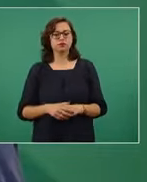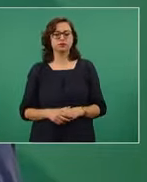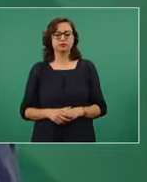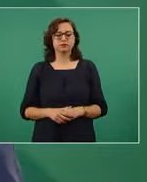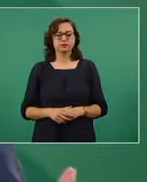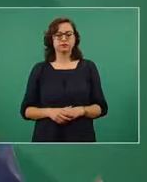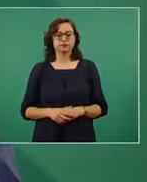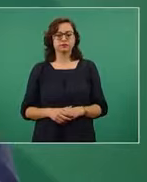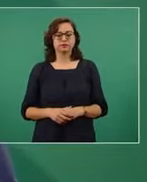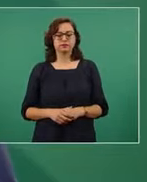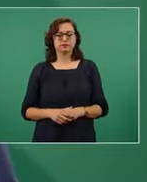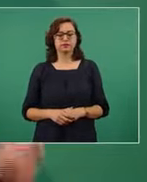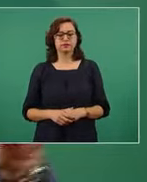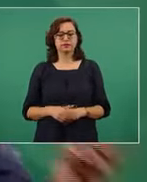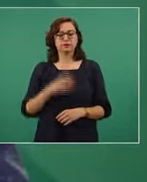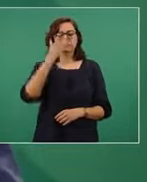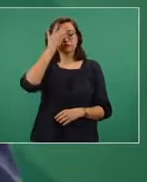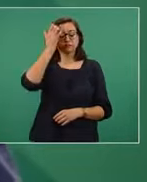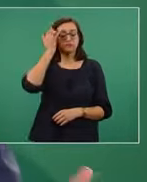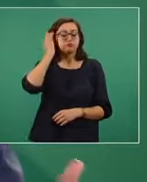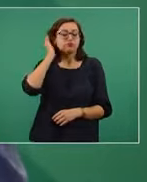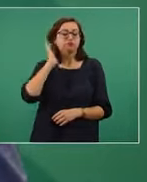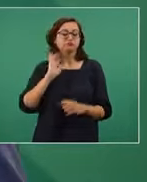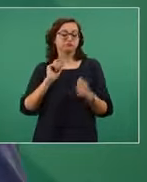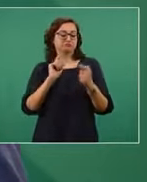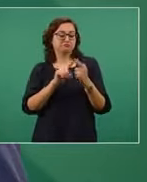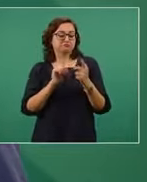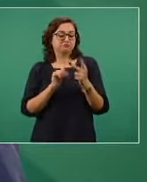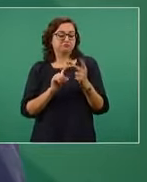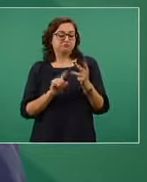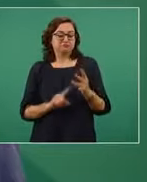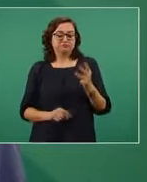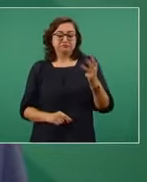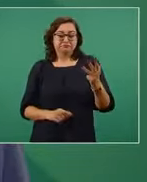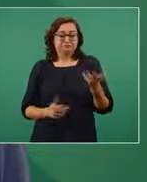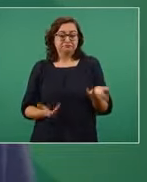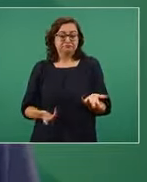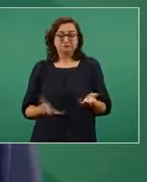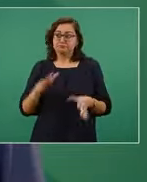Entonces, eso es. Y